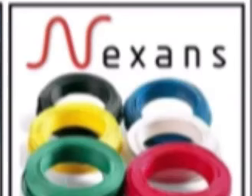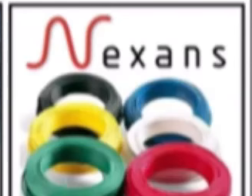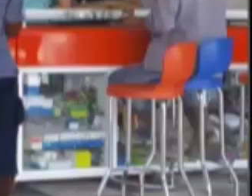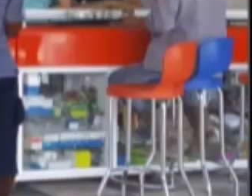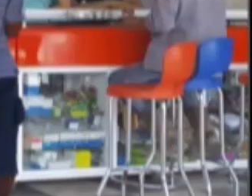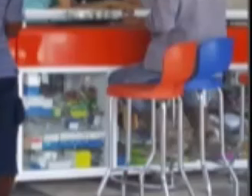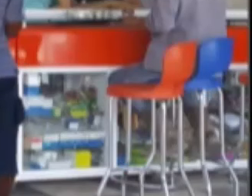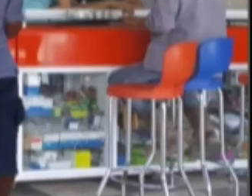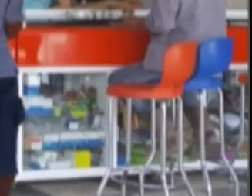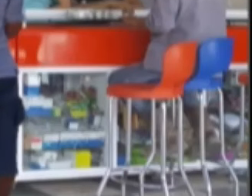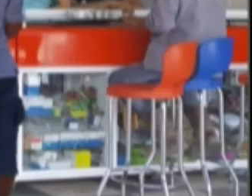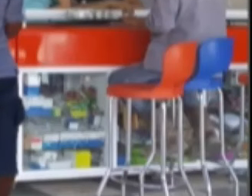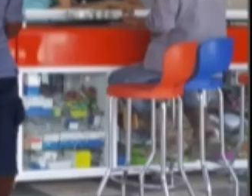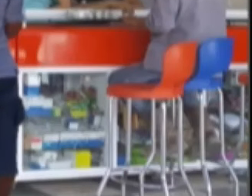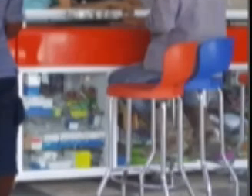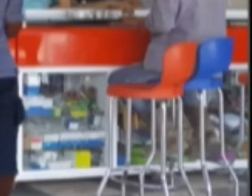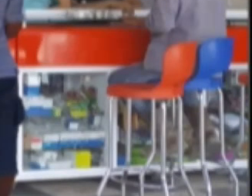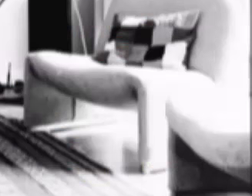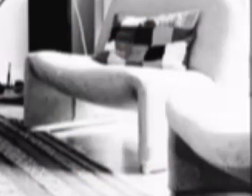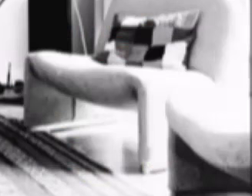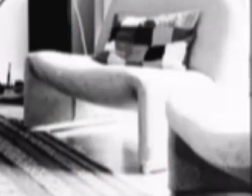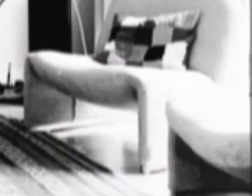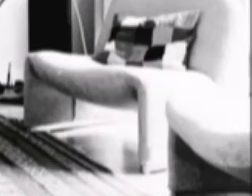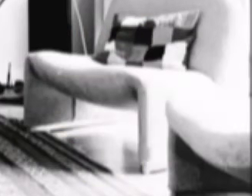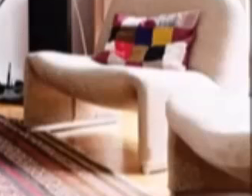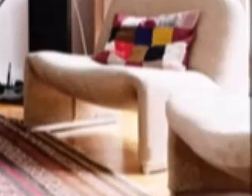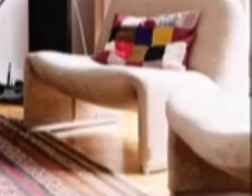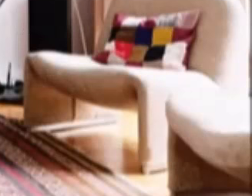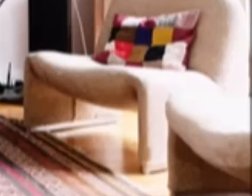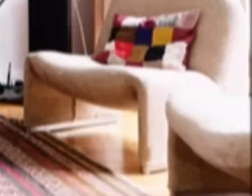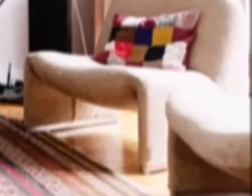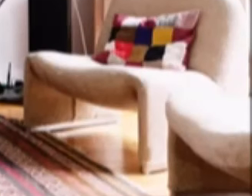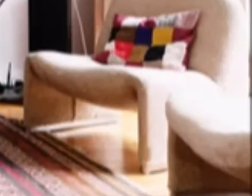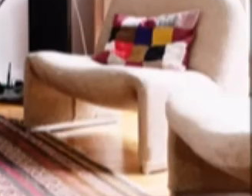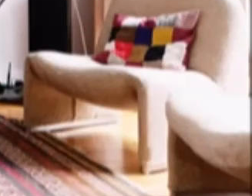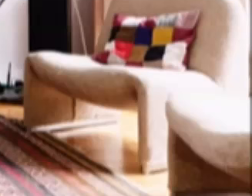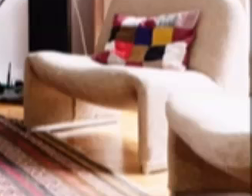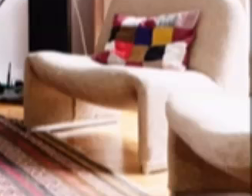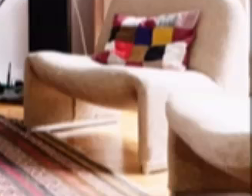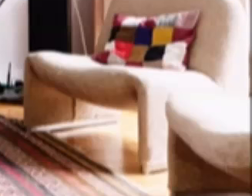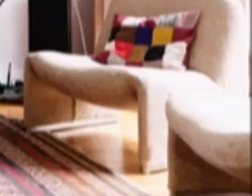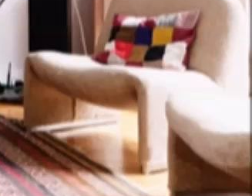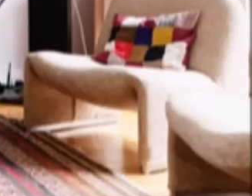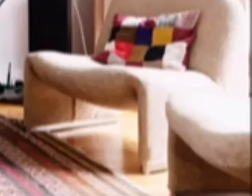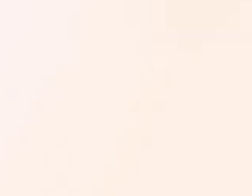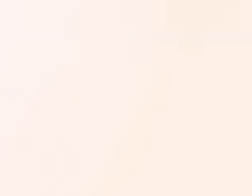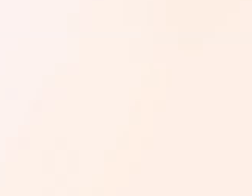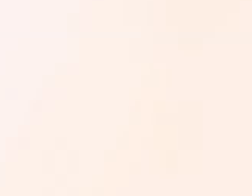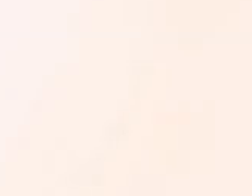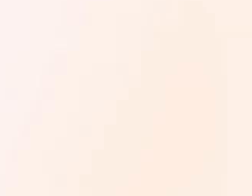calidad. En materiales eléctricos. Electrofer, ilumina tu vida.